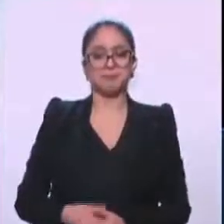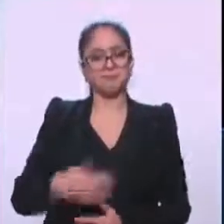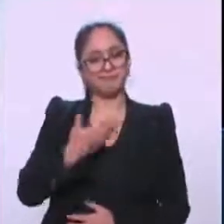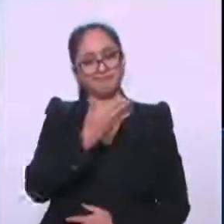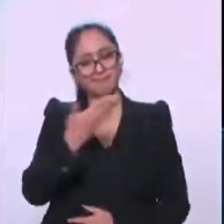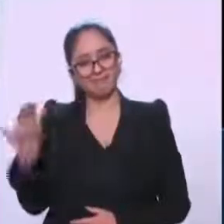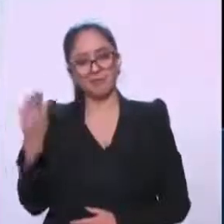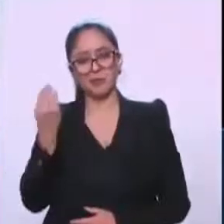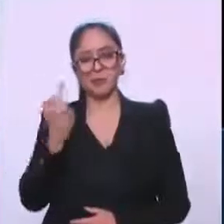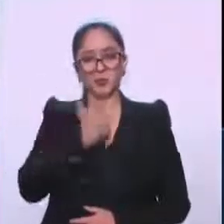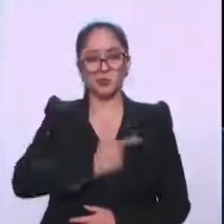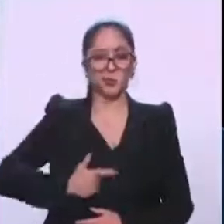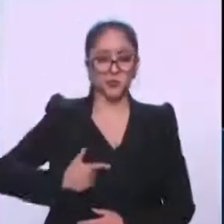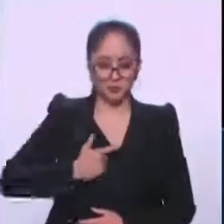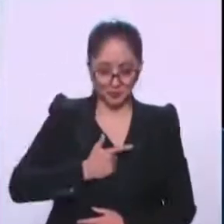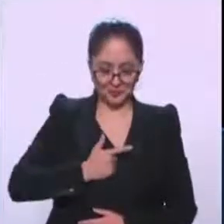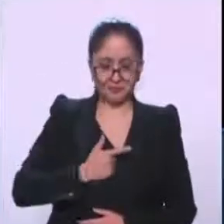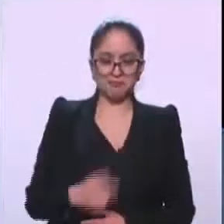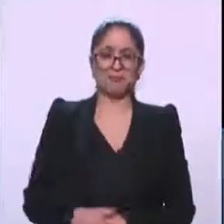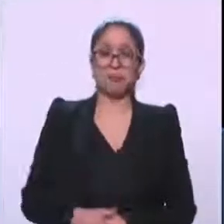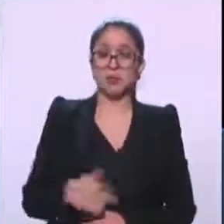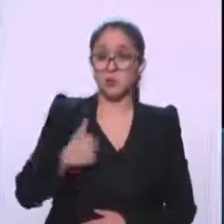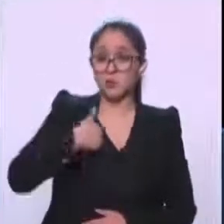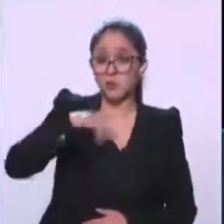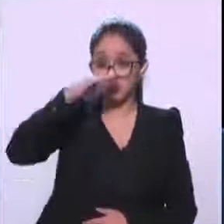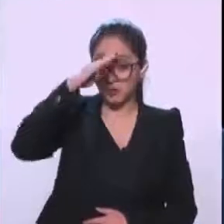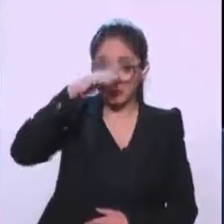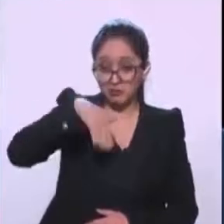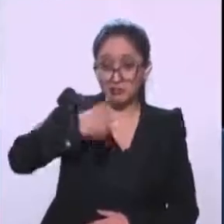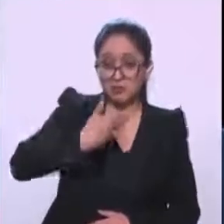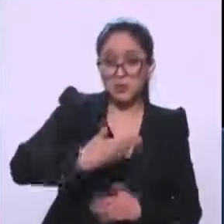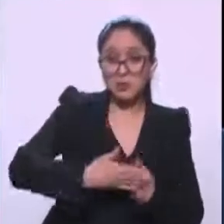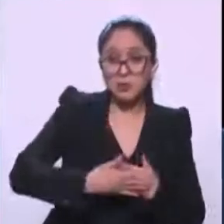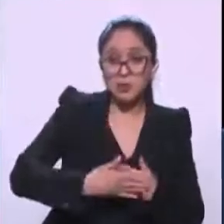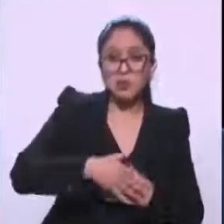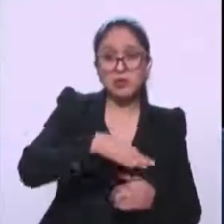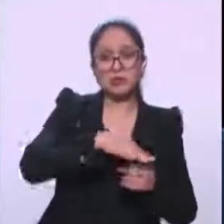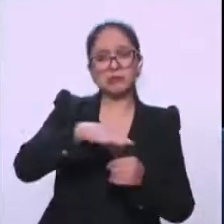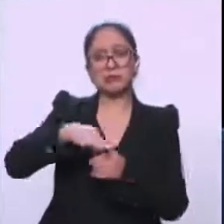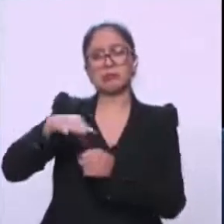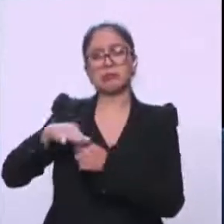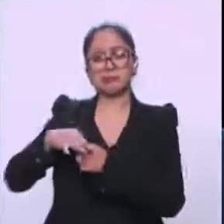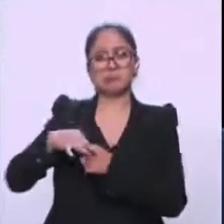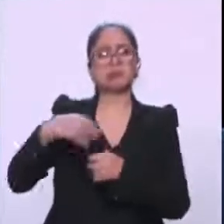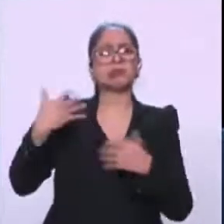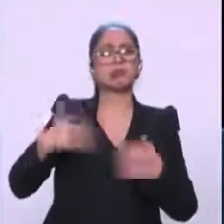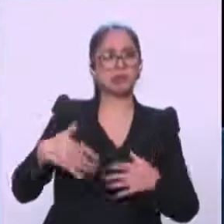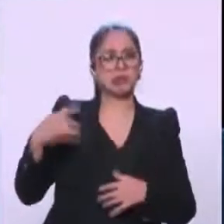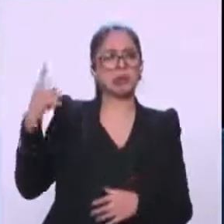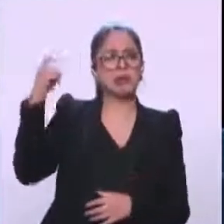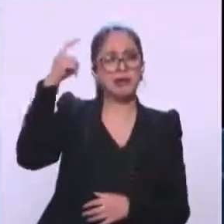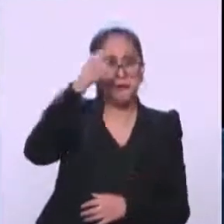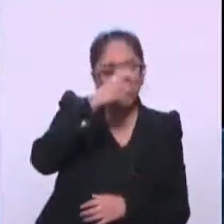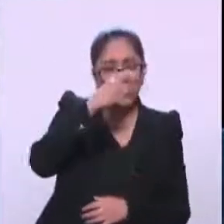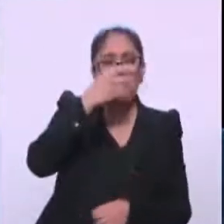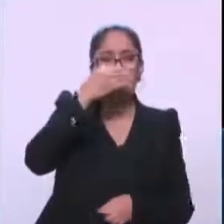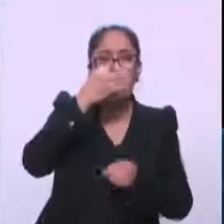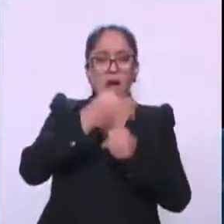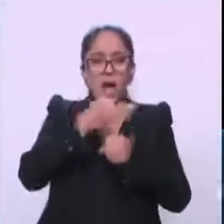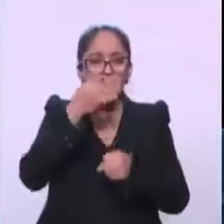elección muy compleja y yo creo que estamos ya entrando en un problema de medición, por decirlo de manera muy